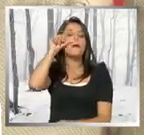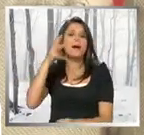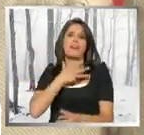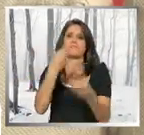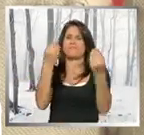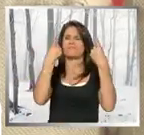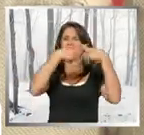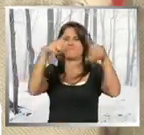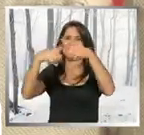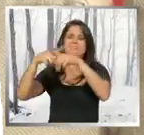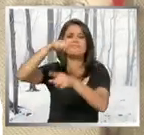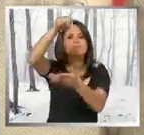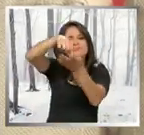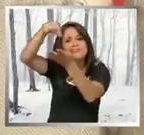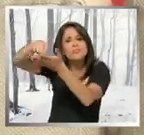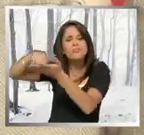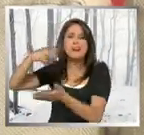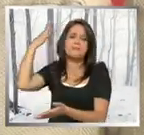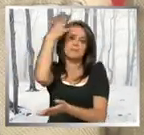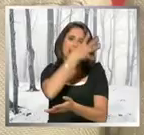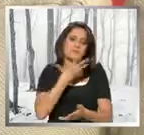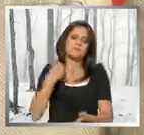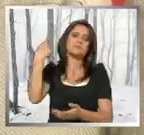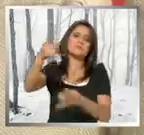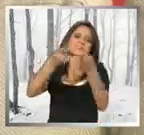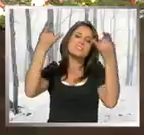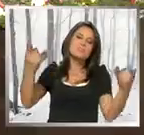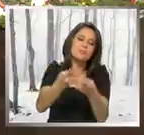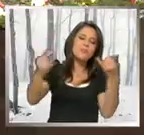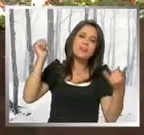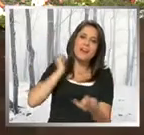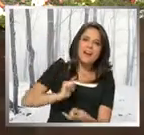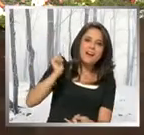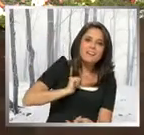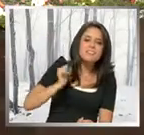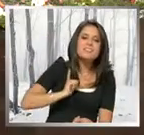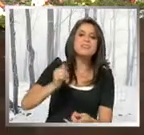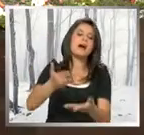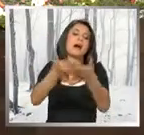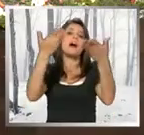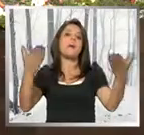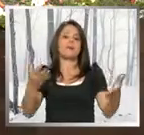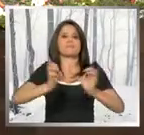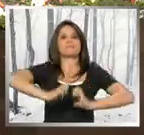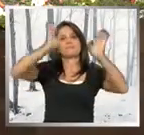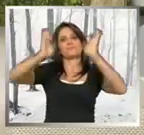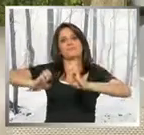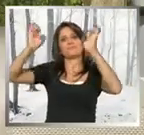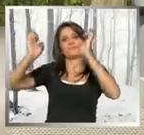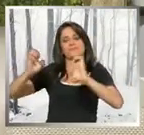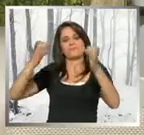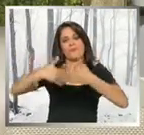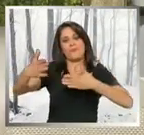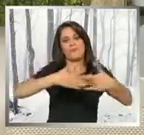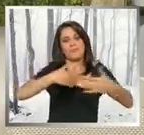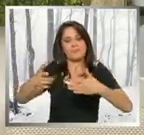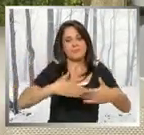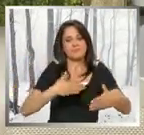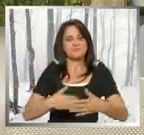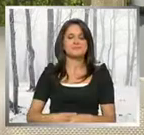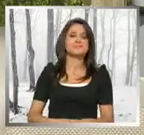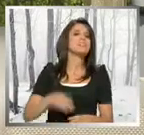barrios, de todos sus rincones y por supuesto de sus leyendas, de su historia y de su presente, Paola. Me encanta de verdad la historia, porque ahora sí nos